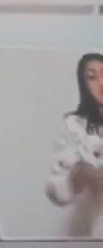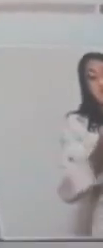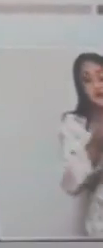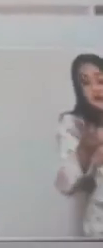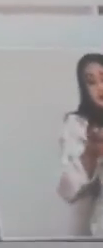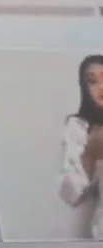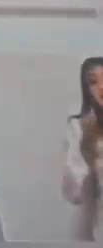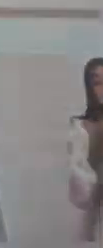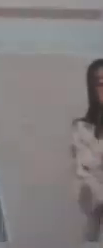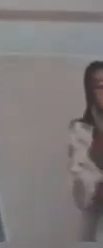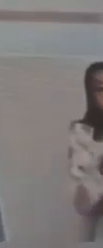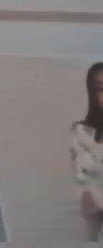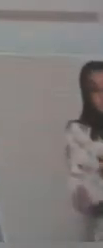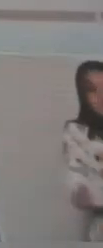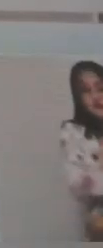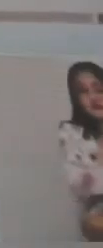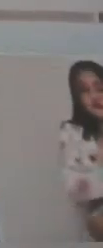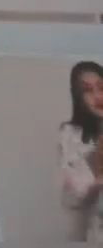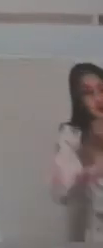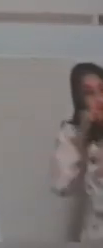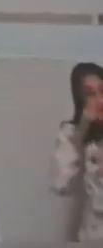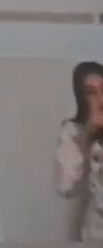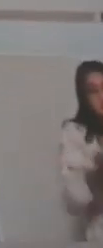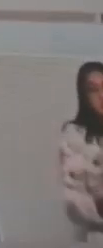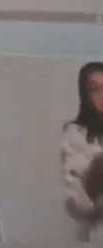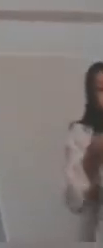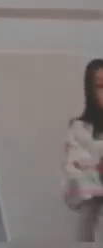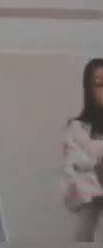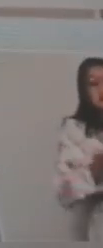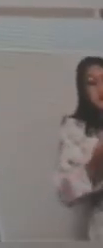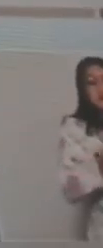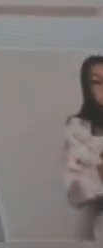con segundas dosis. A corte de ayer por la noche aplicamos